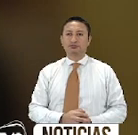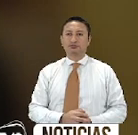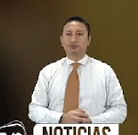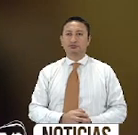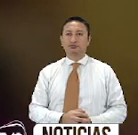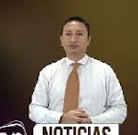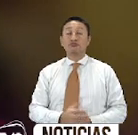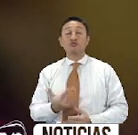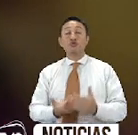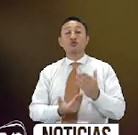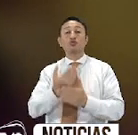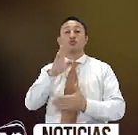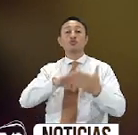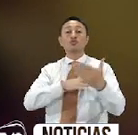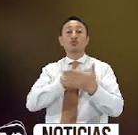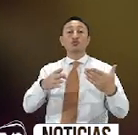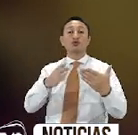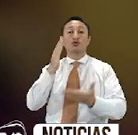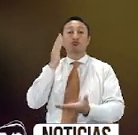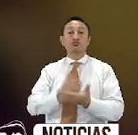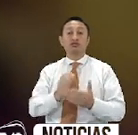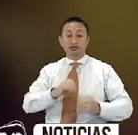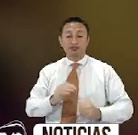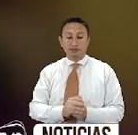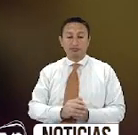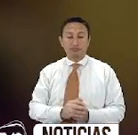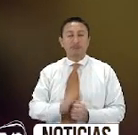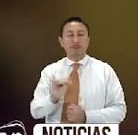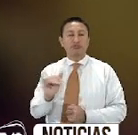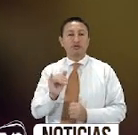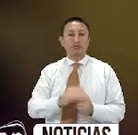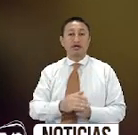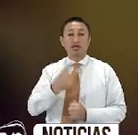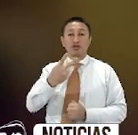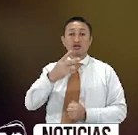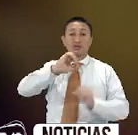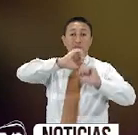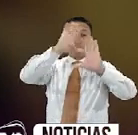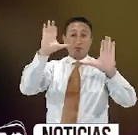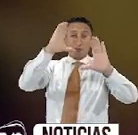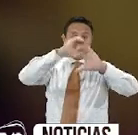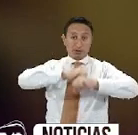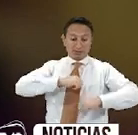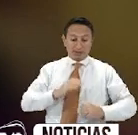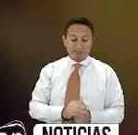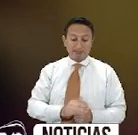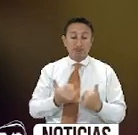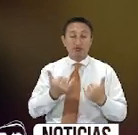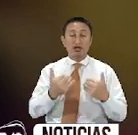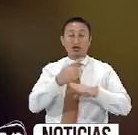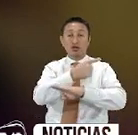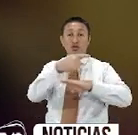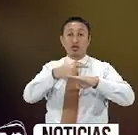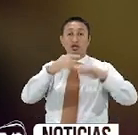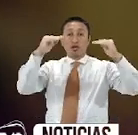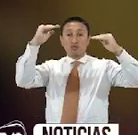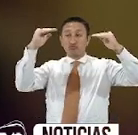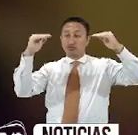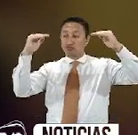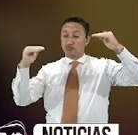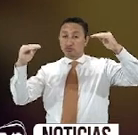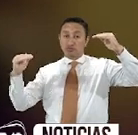Sobre los nuevos horarios de racionamiento, seguirán programados en dos bloques y bajarán de forma paulatina para las